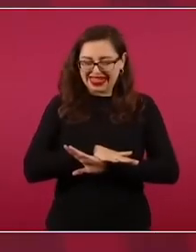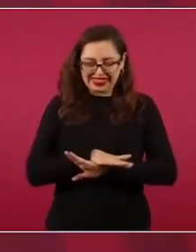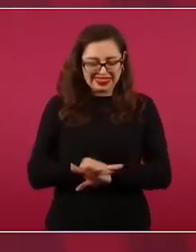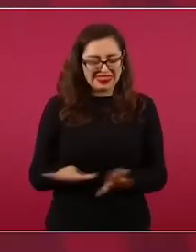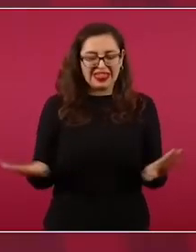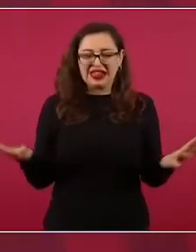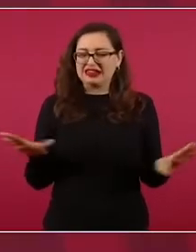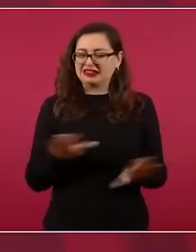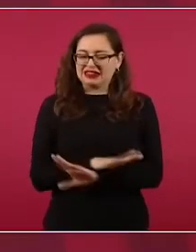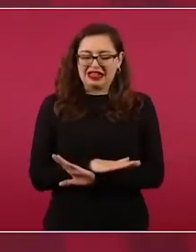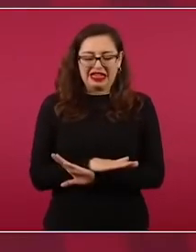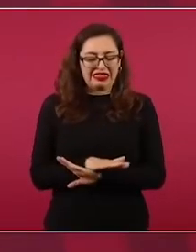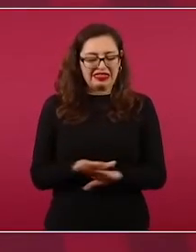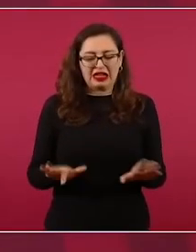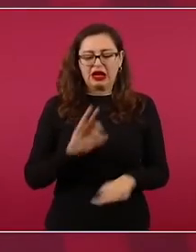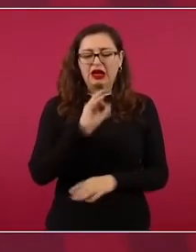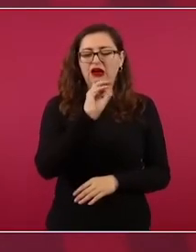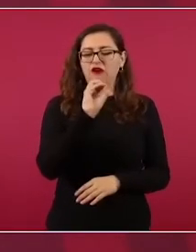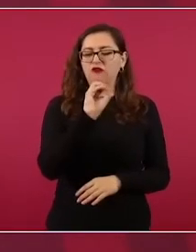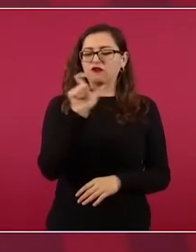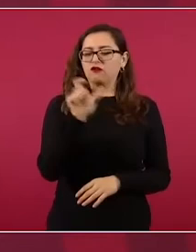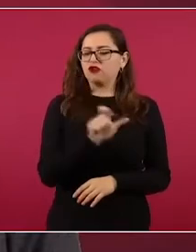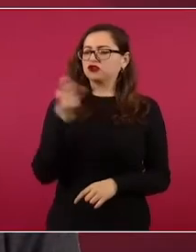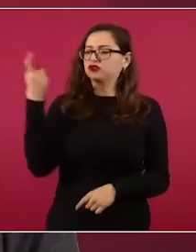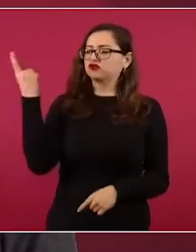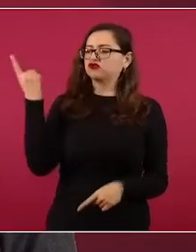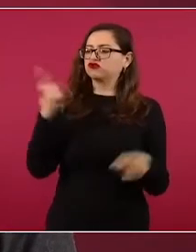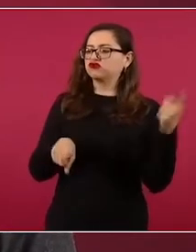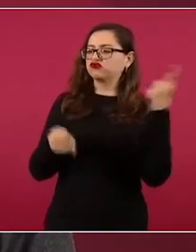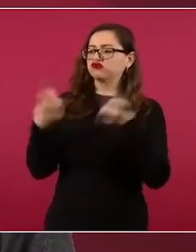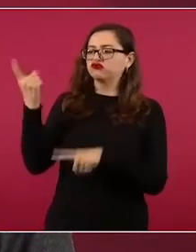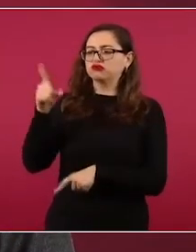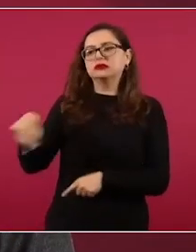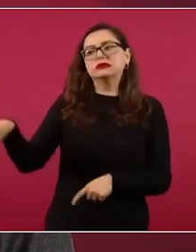eran empleados del presidente,